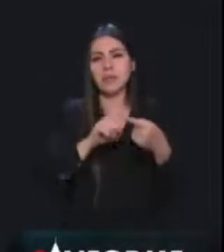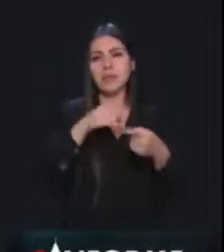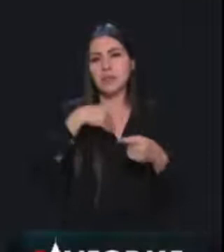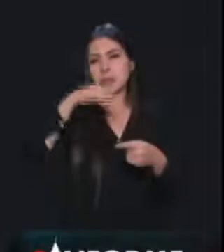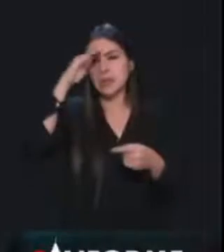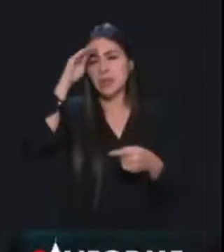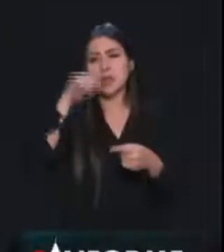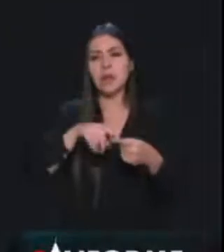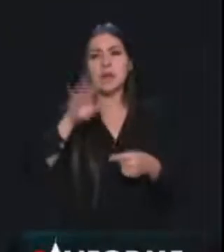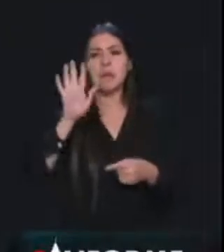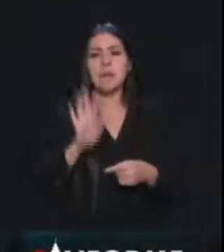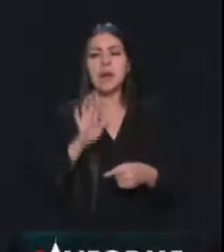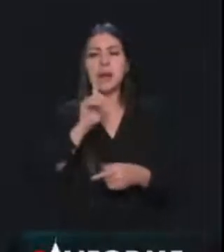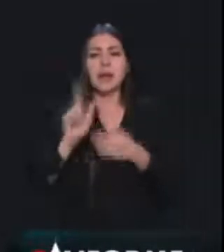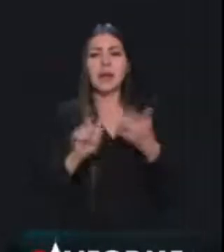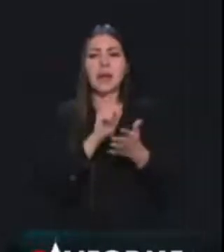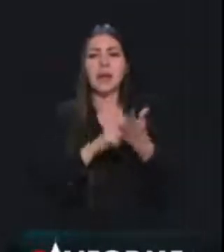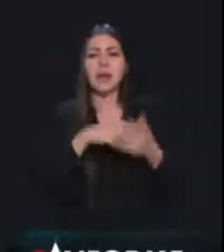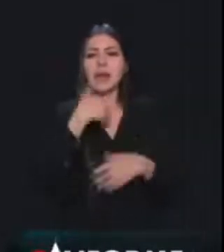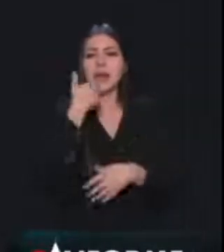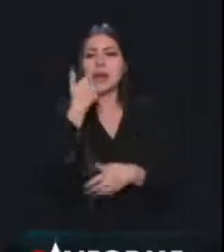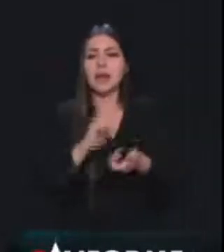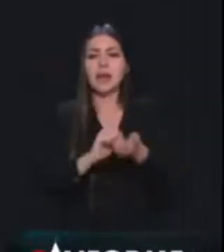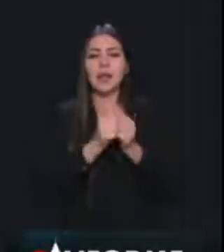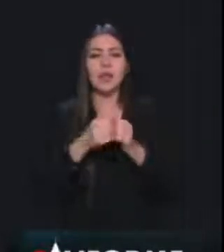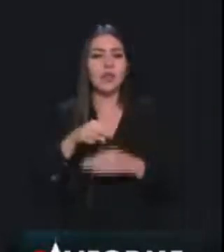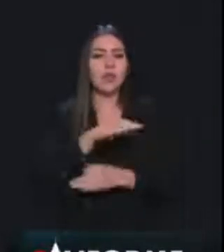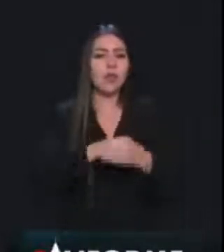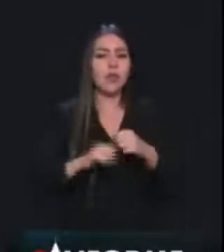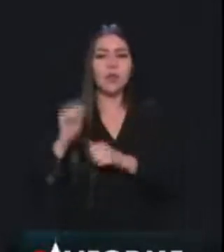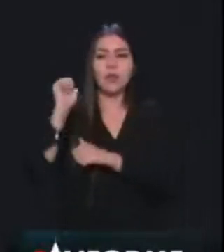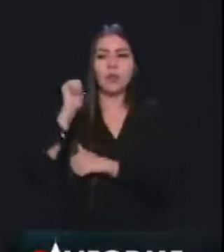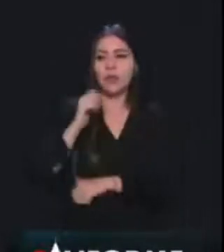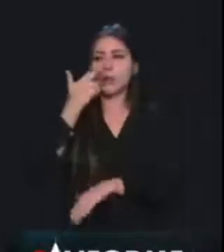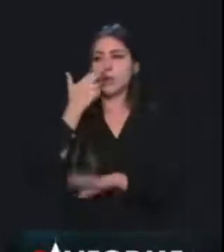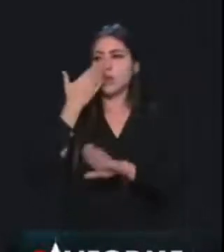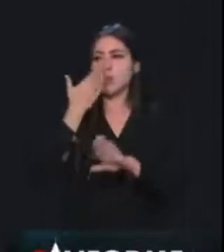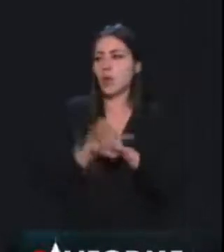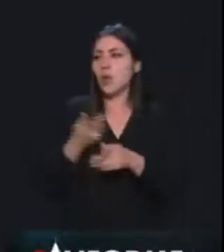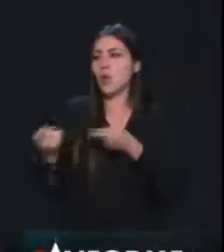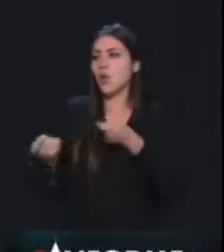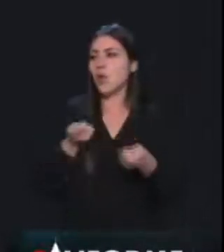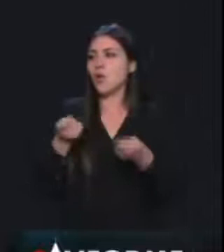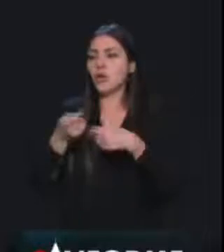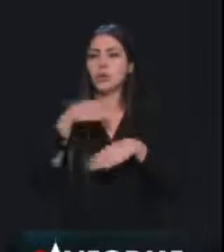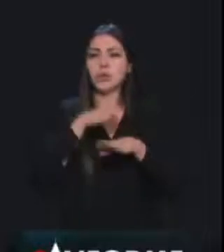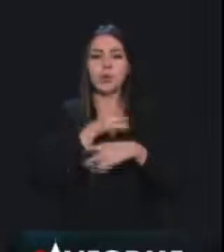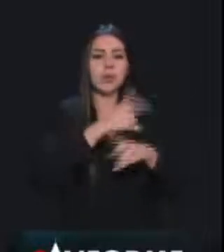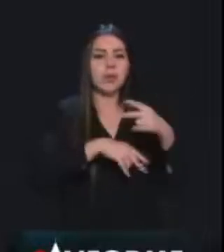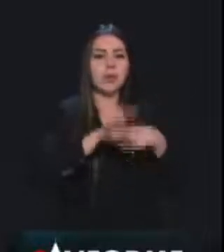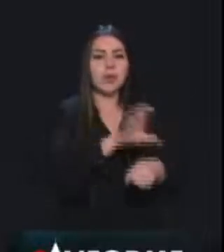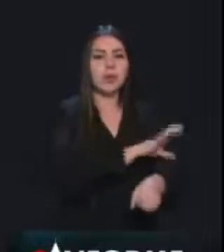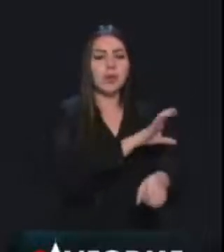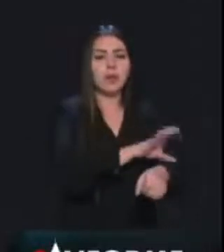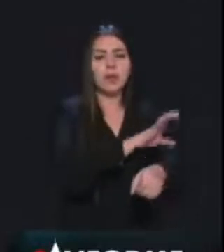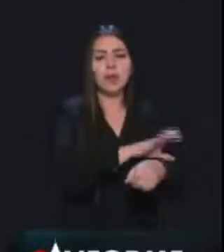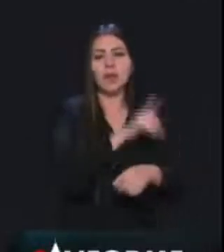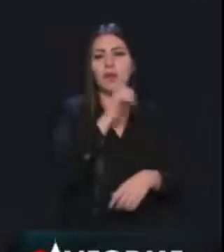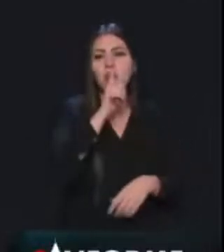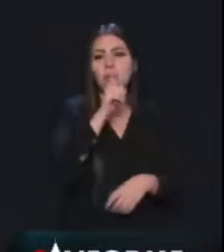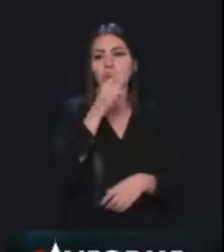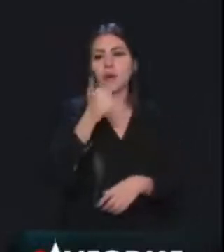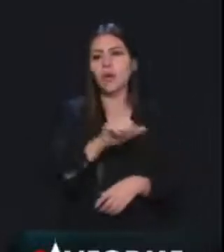el control total de la generación de energía, la desaparición de los órganos reguladores. Si bien estos, en su opinión,